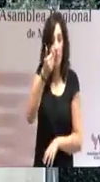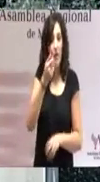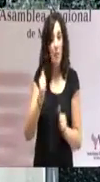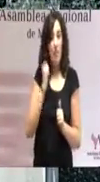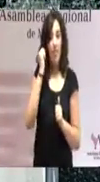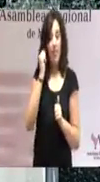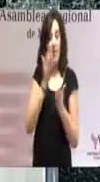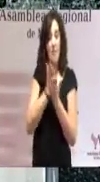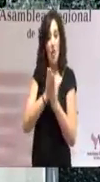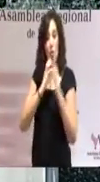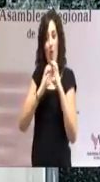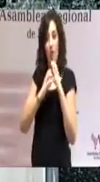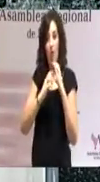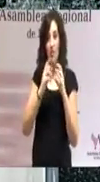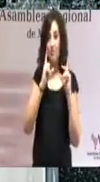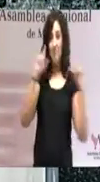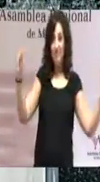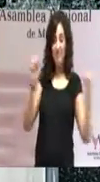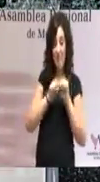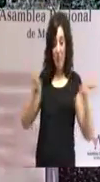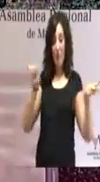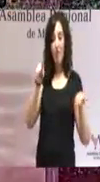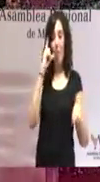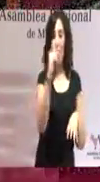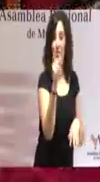medios de comunicación, pero